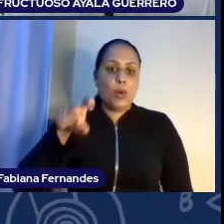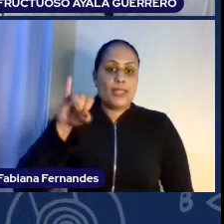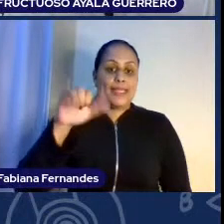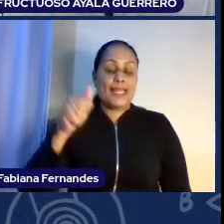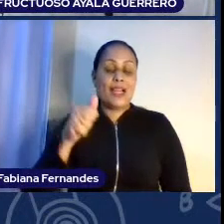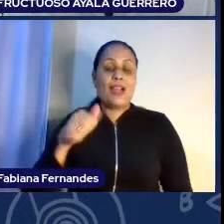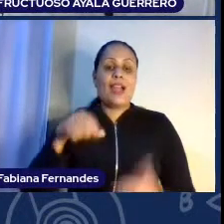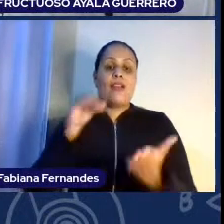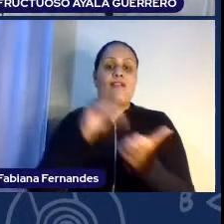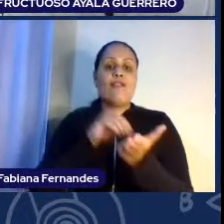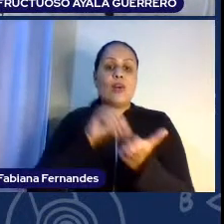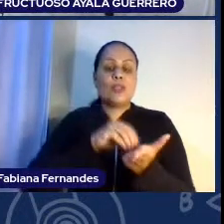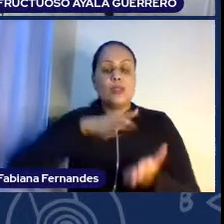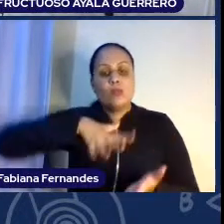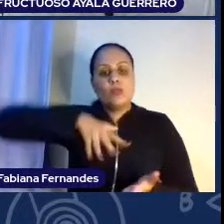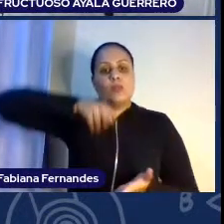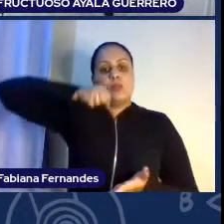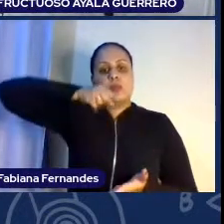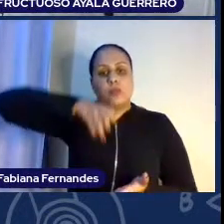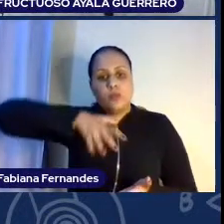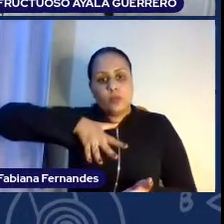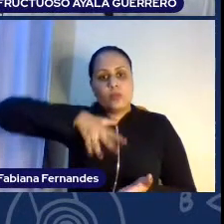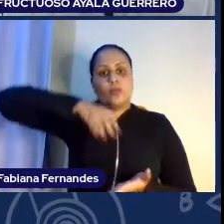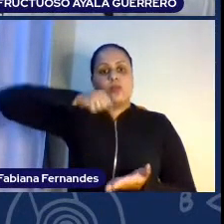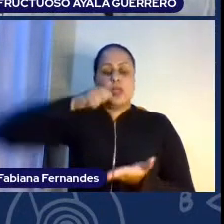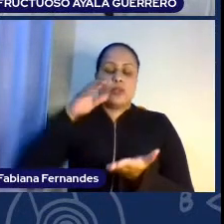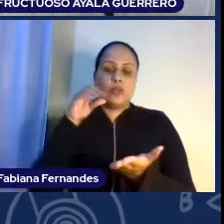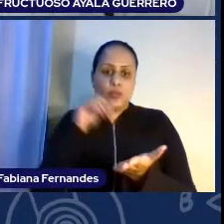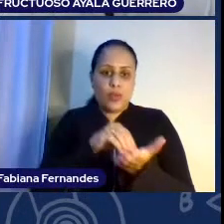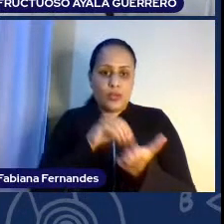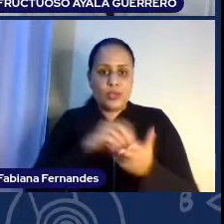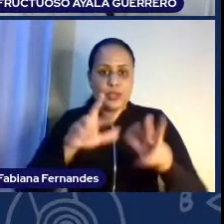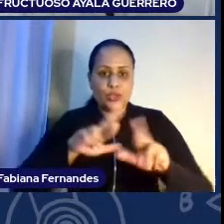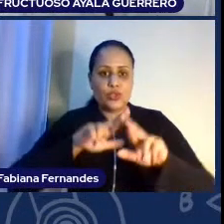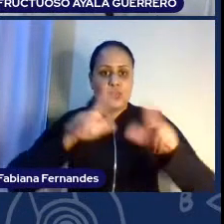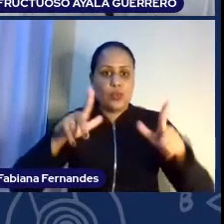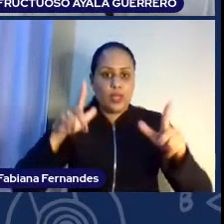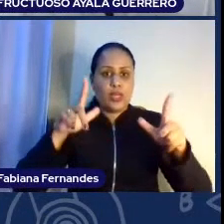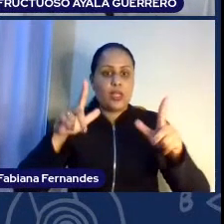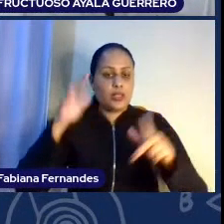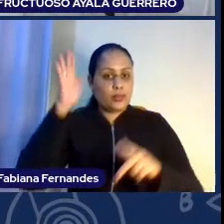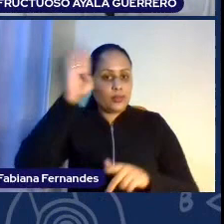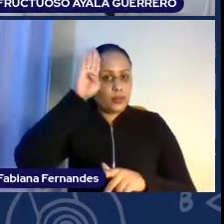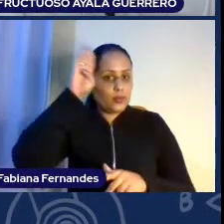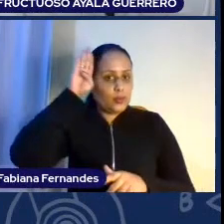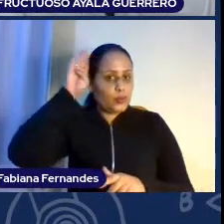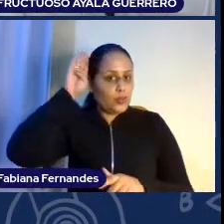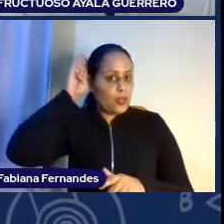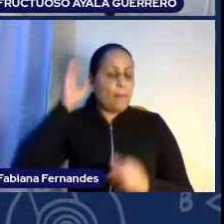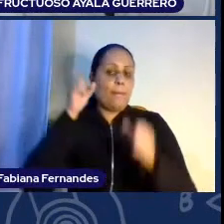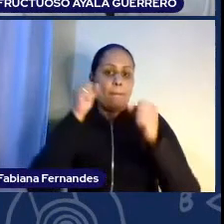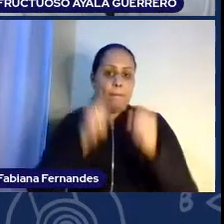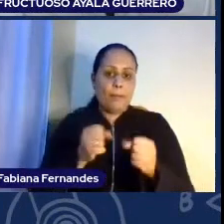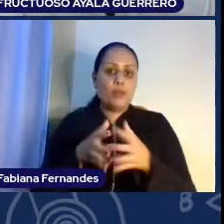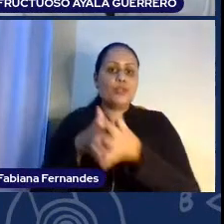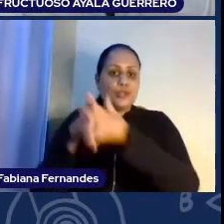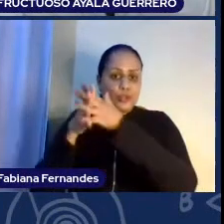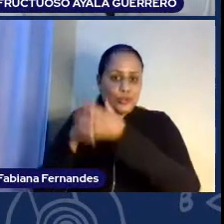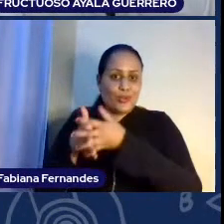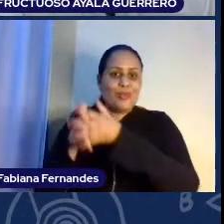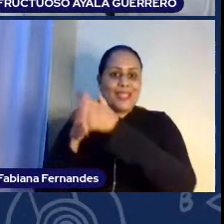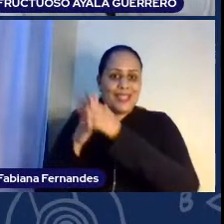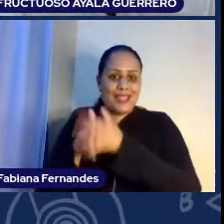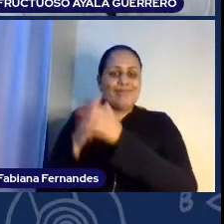puede lesionar diferentes partes del cerebro y dar origen a complicaciones neurológicas.